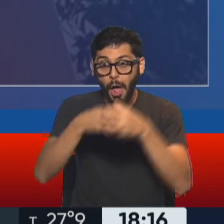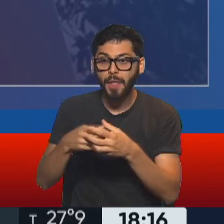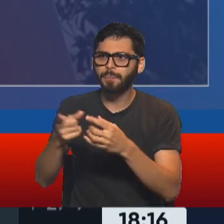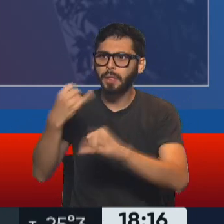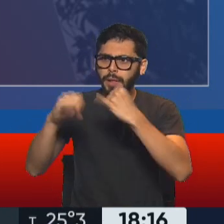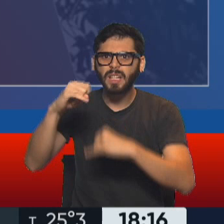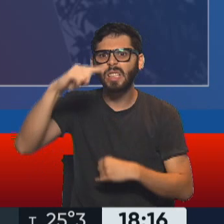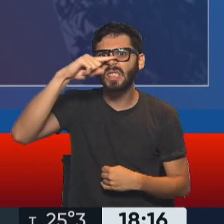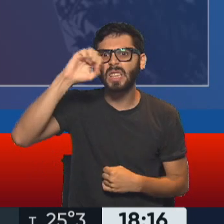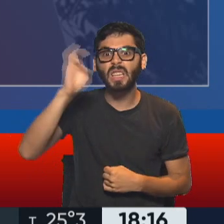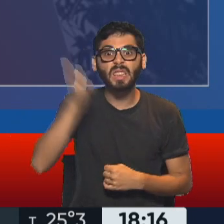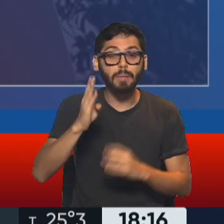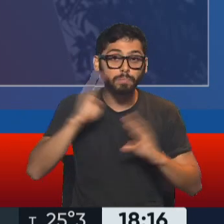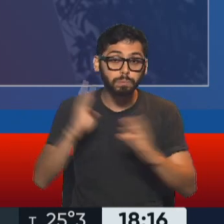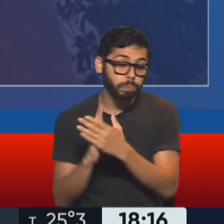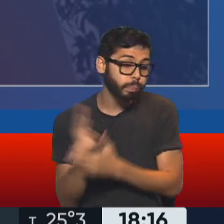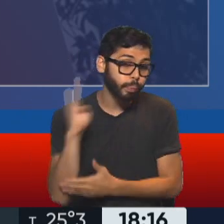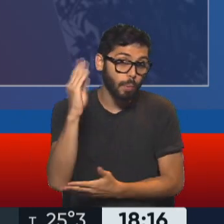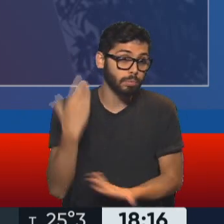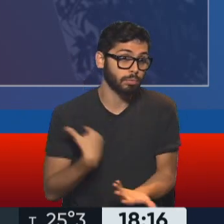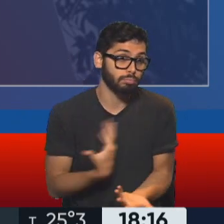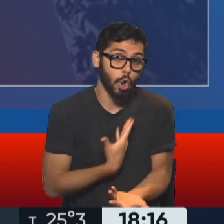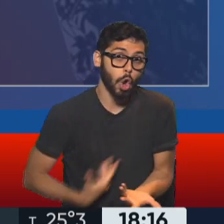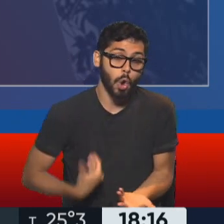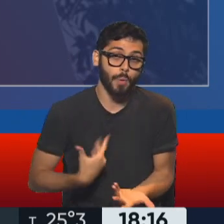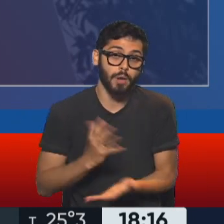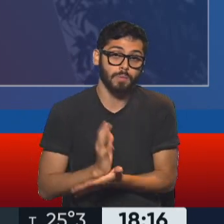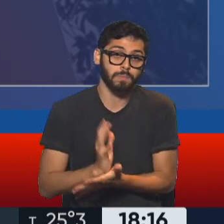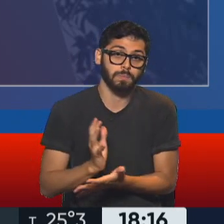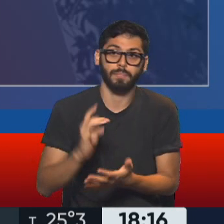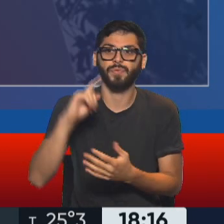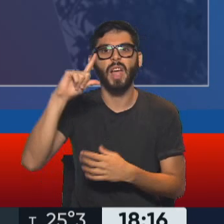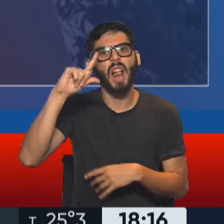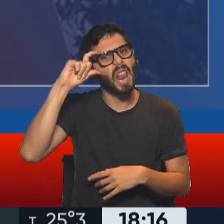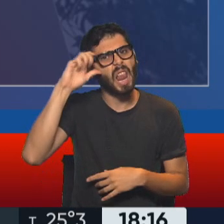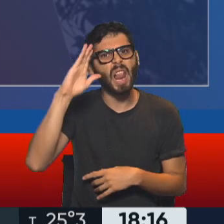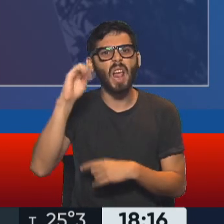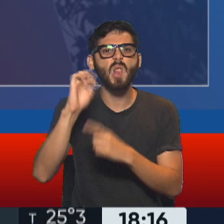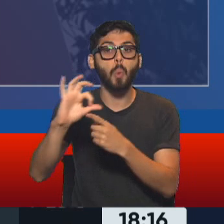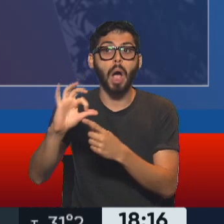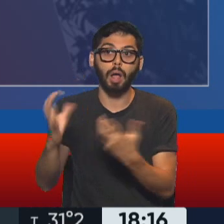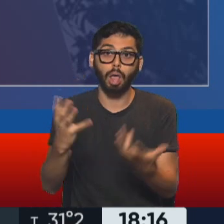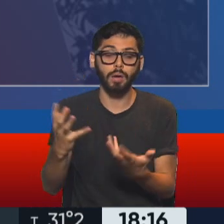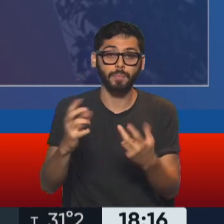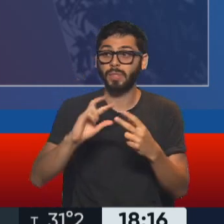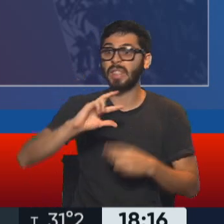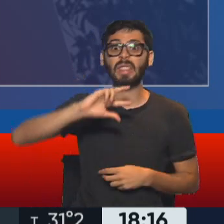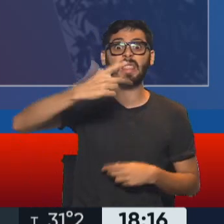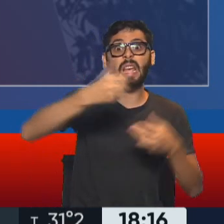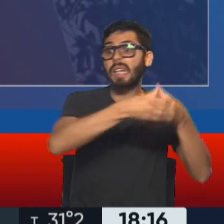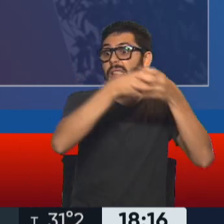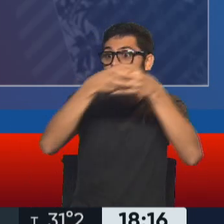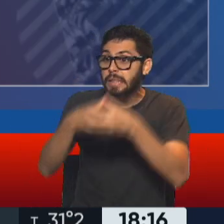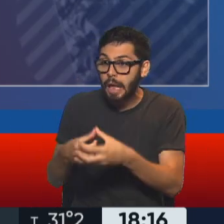más del 70%, porque el gobierno, si no, se le escapaba las LEVAC y... Sí. A la tercera revisión ya se encontró que era